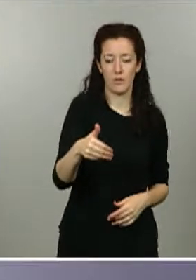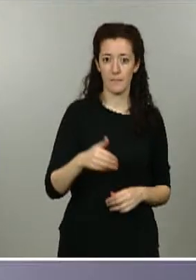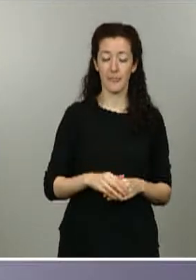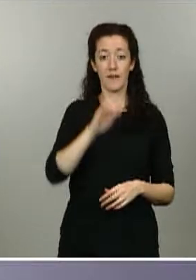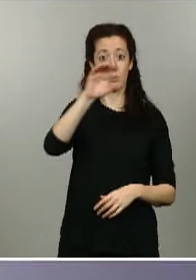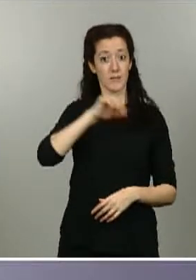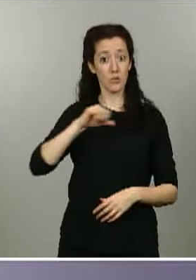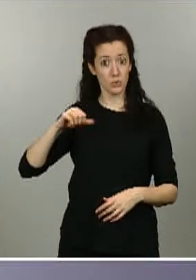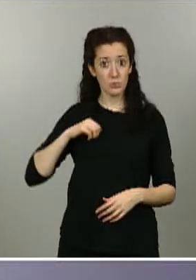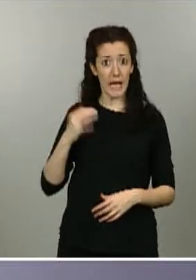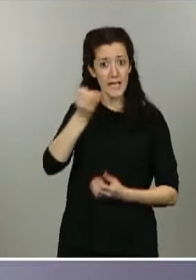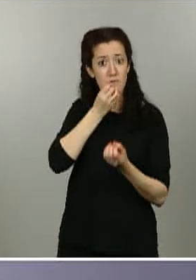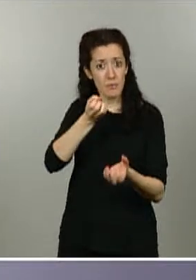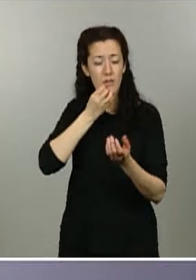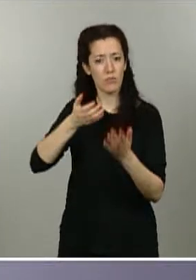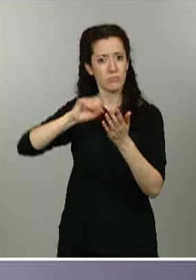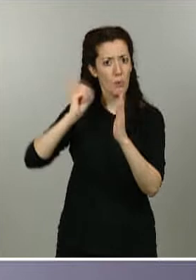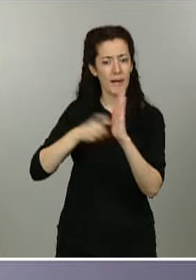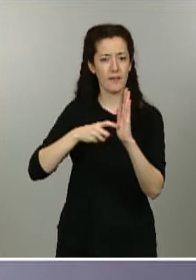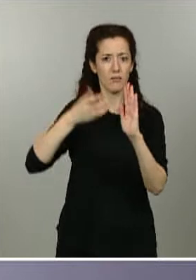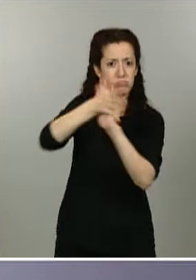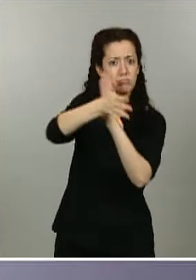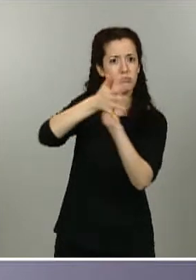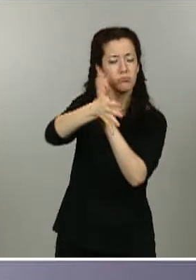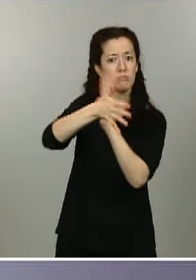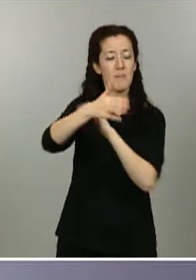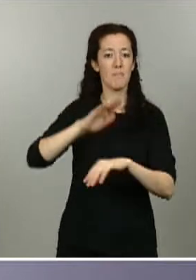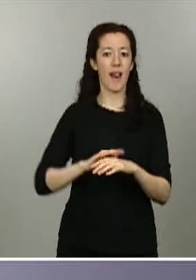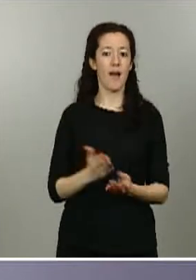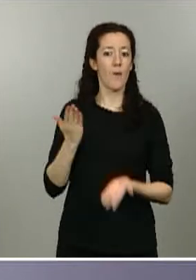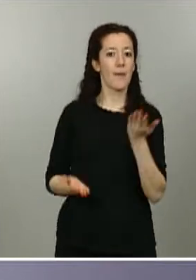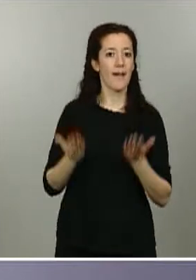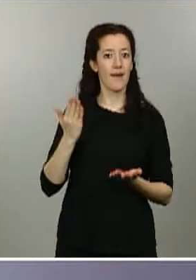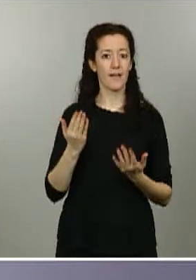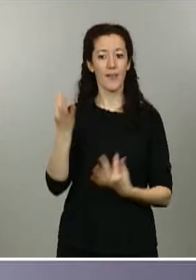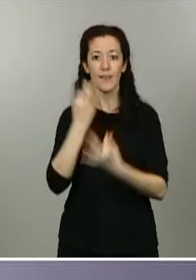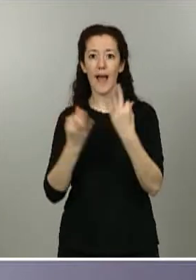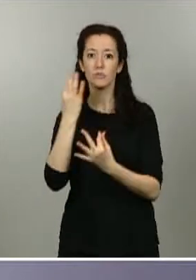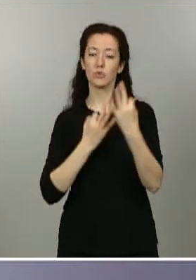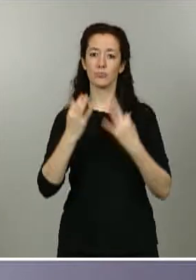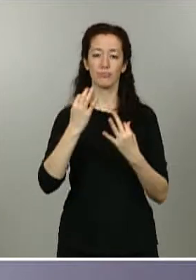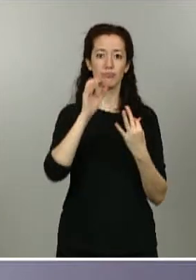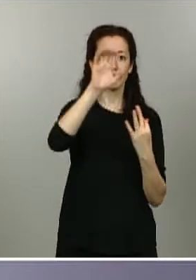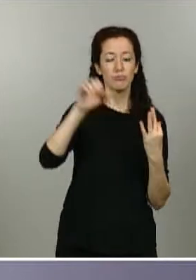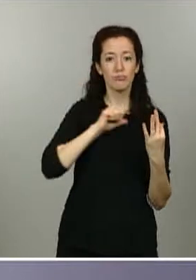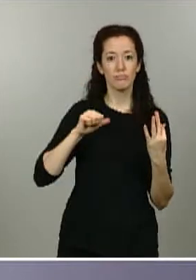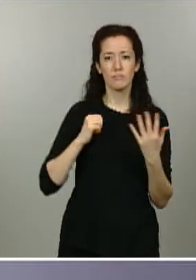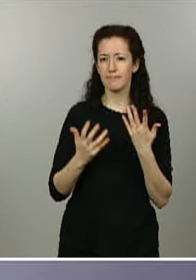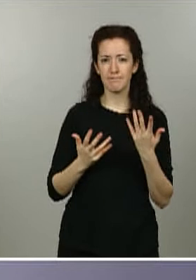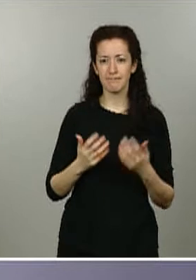se pueda comparar cómo se han ponderado los datos entre distintos territorios? Bueno, estos informes son